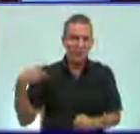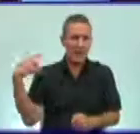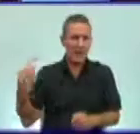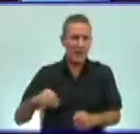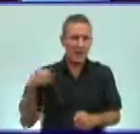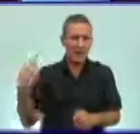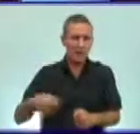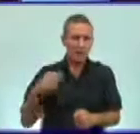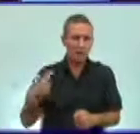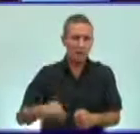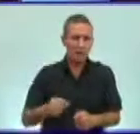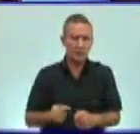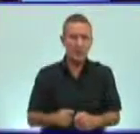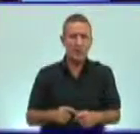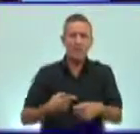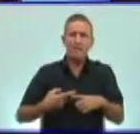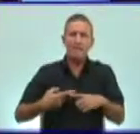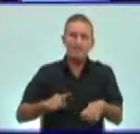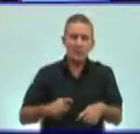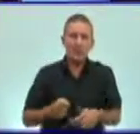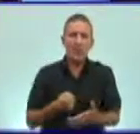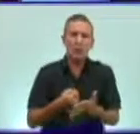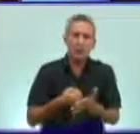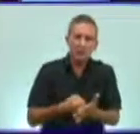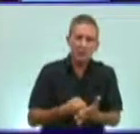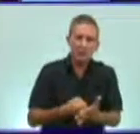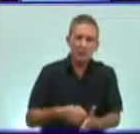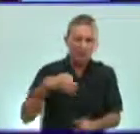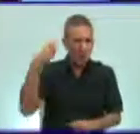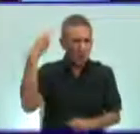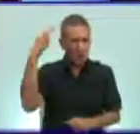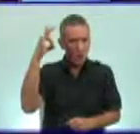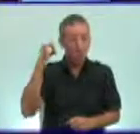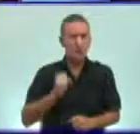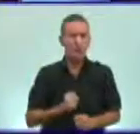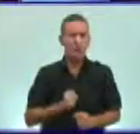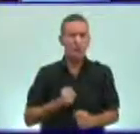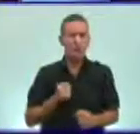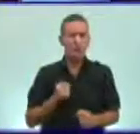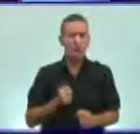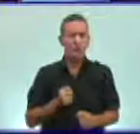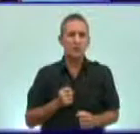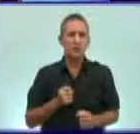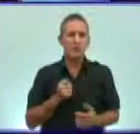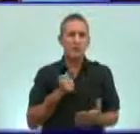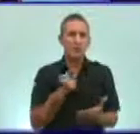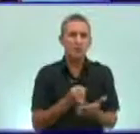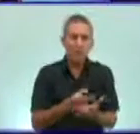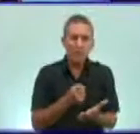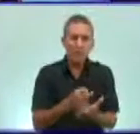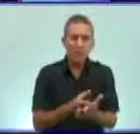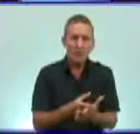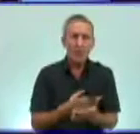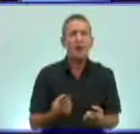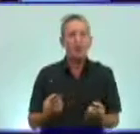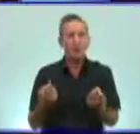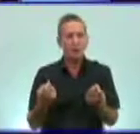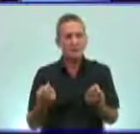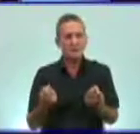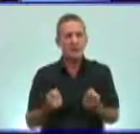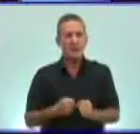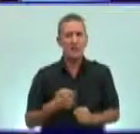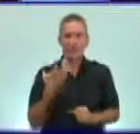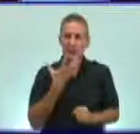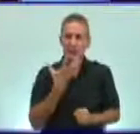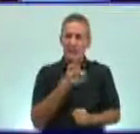afianzando la lógica de consumir todo lo que es necesario para el ser humano. Y evidentemente desde